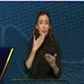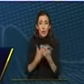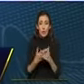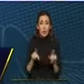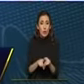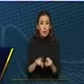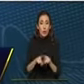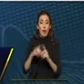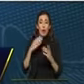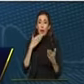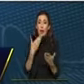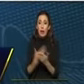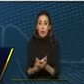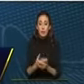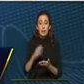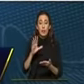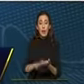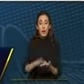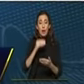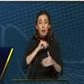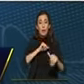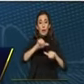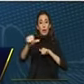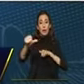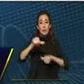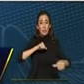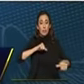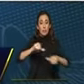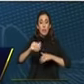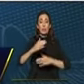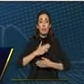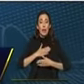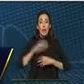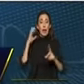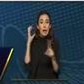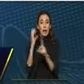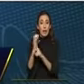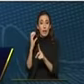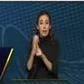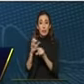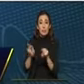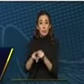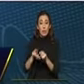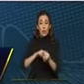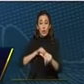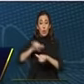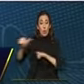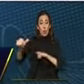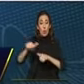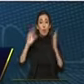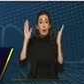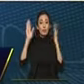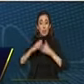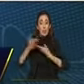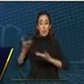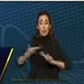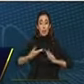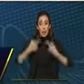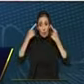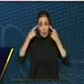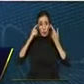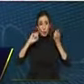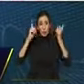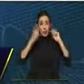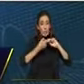lo he dicho, son mis asesores ad honorem. Las críticas son la asesoría ad honorem gratuita que tengo todos los